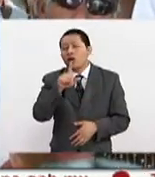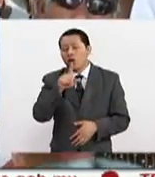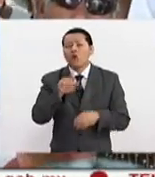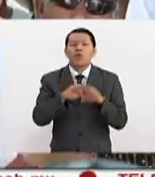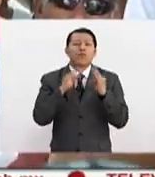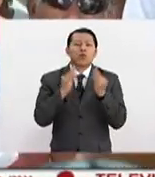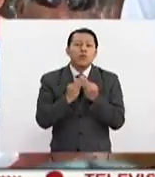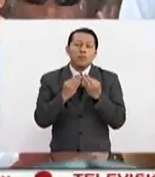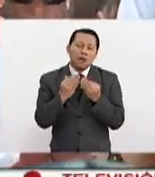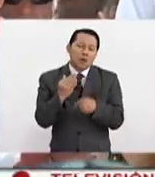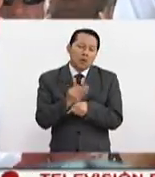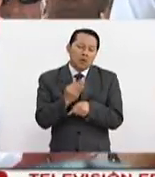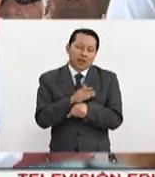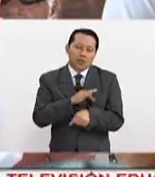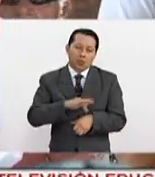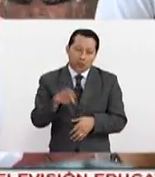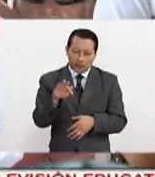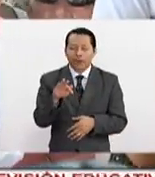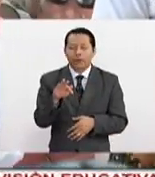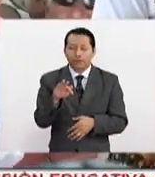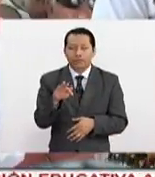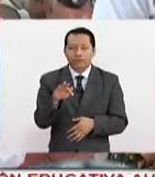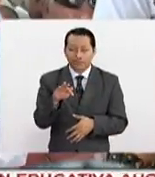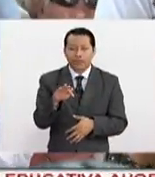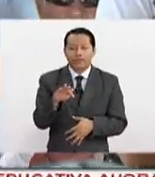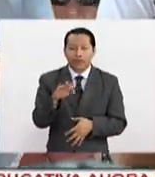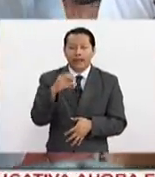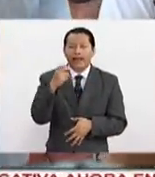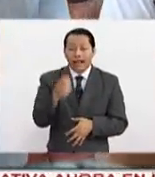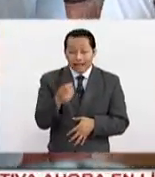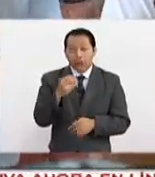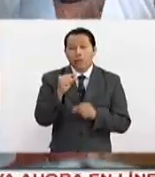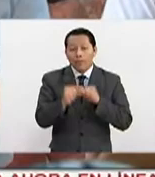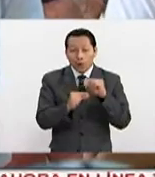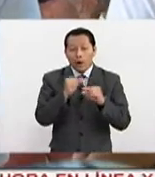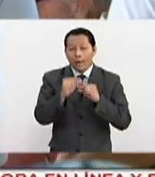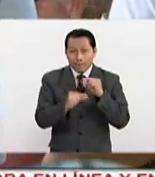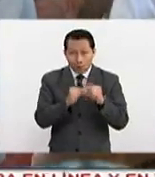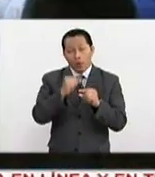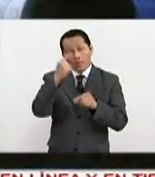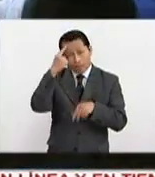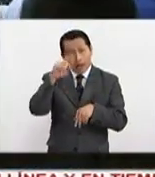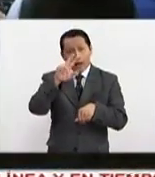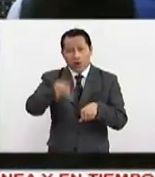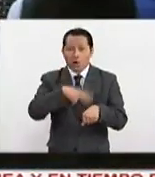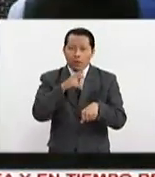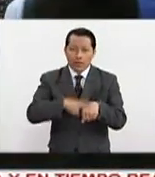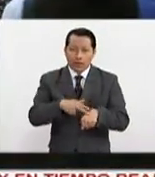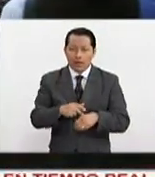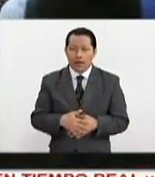las circunstancias nos lo permiten, mientras vamos regresando a la normalidad.